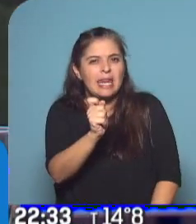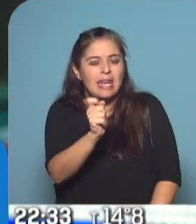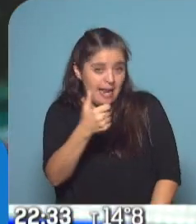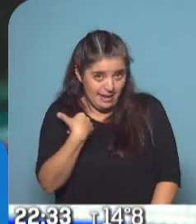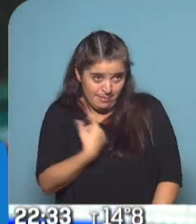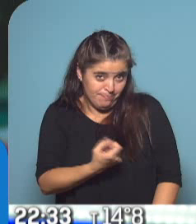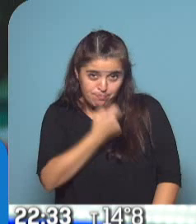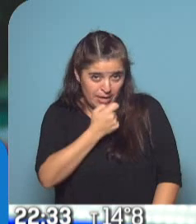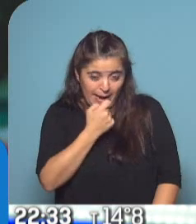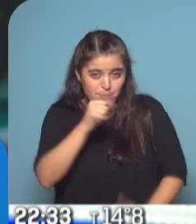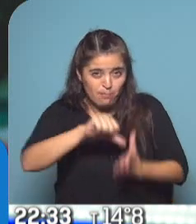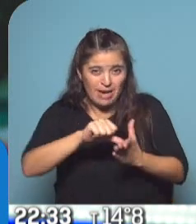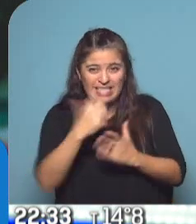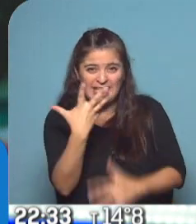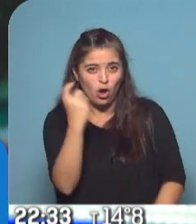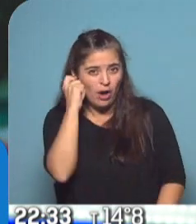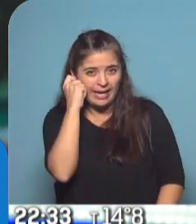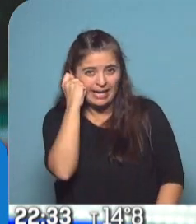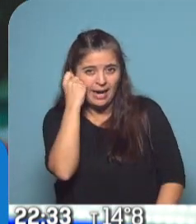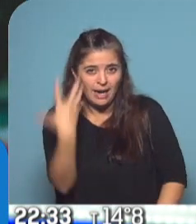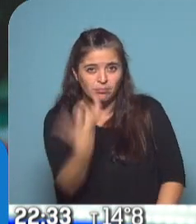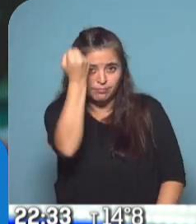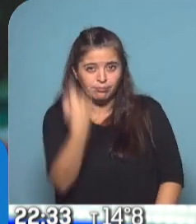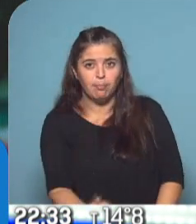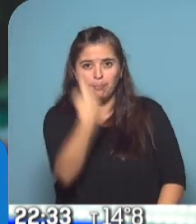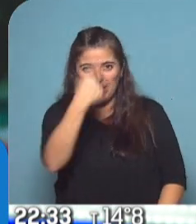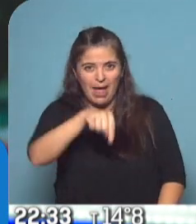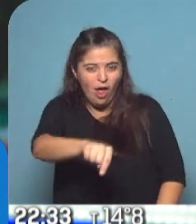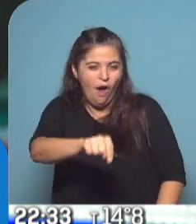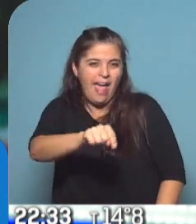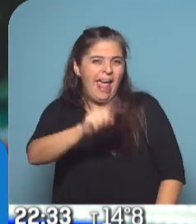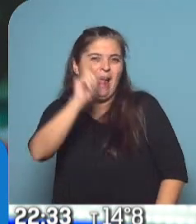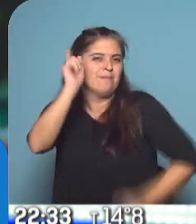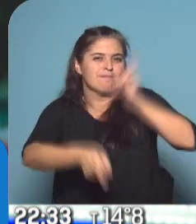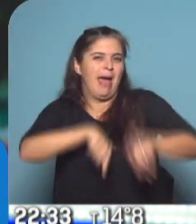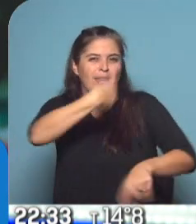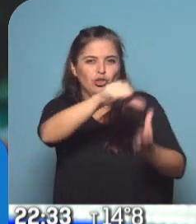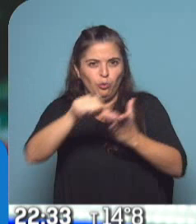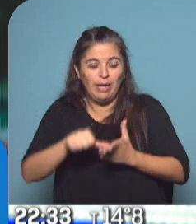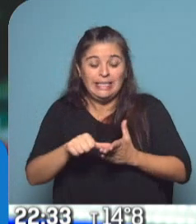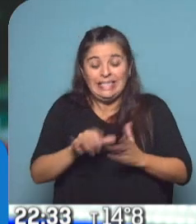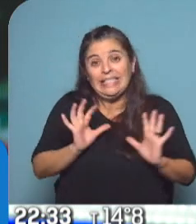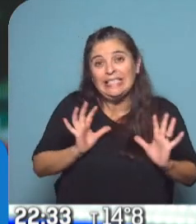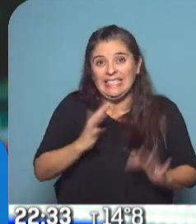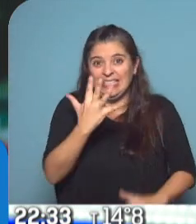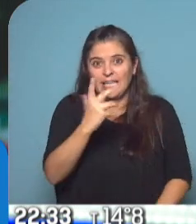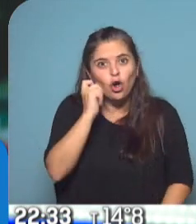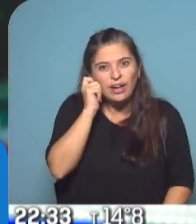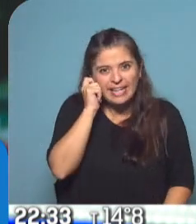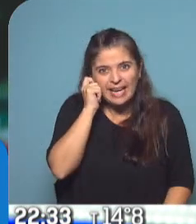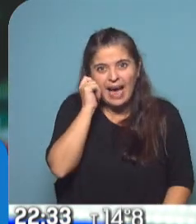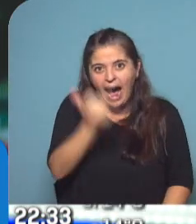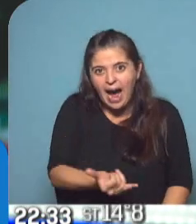yo creo que sí es muy importante el 5g porque no es el 5 en sí sino todas las posibilidades que abre en materia de